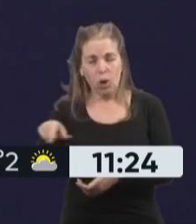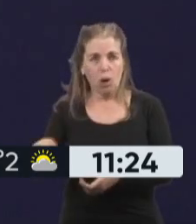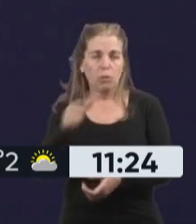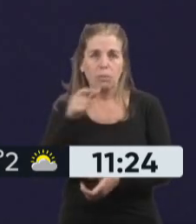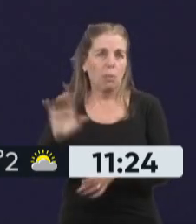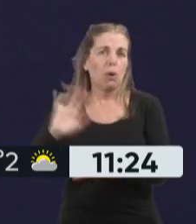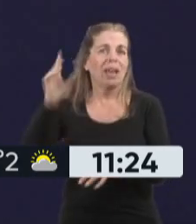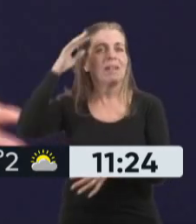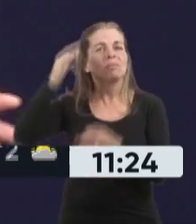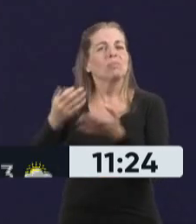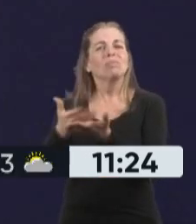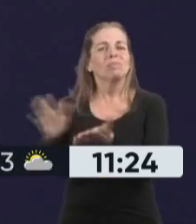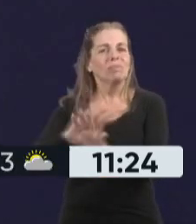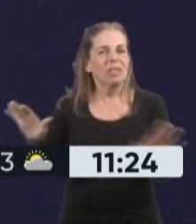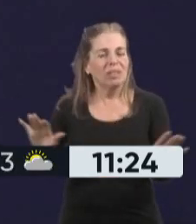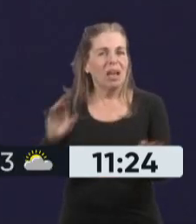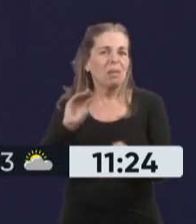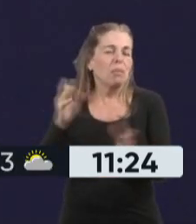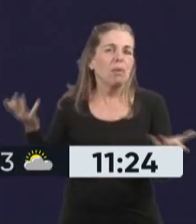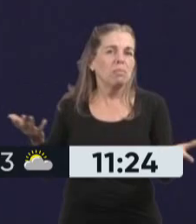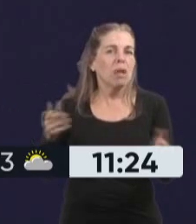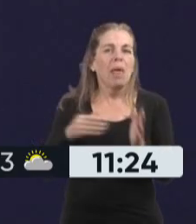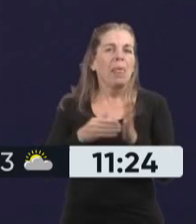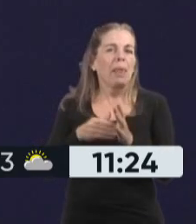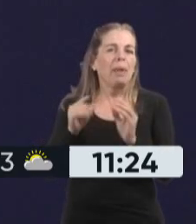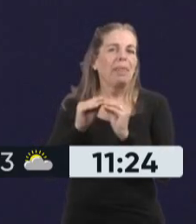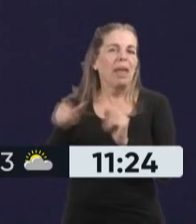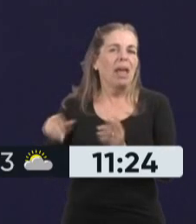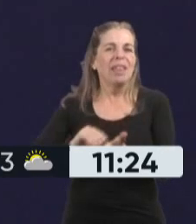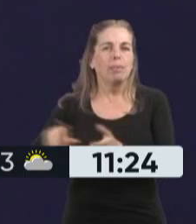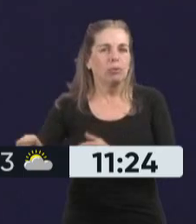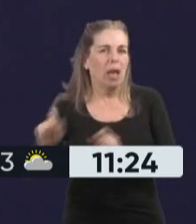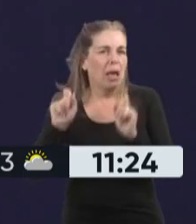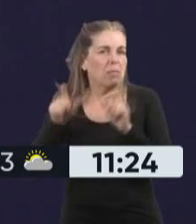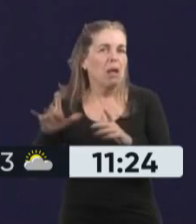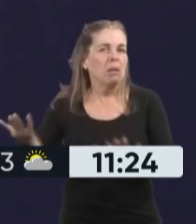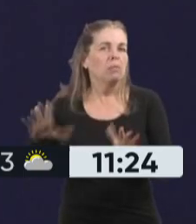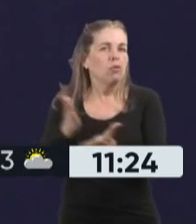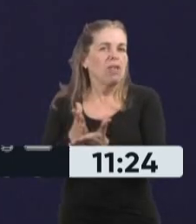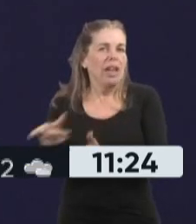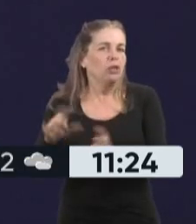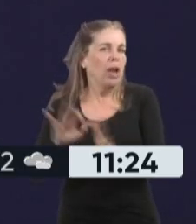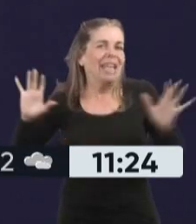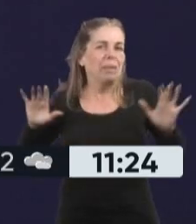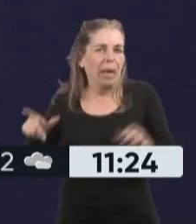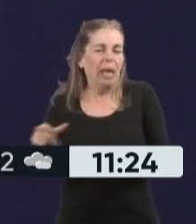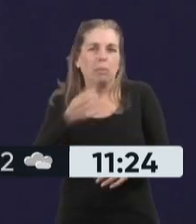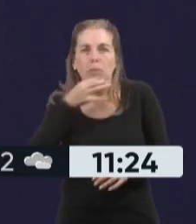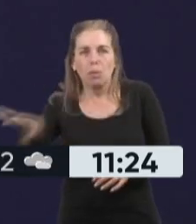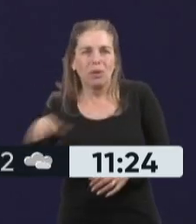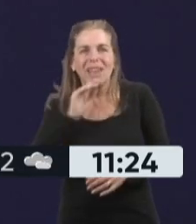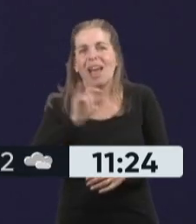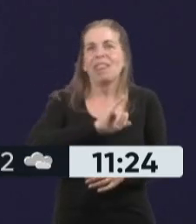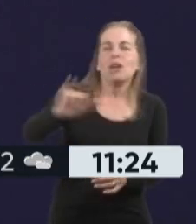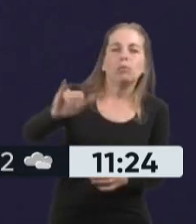Lo cierto es que, bueno, es un tema de la agenda de la diputada y ella tiene la libertad de hacer lo que le parezca mejor y tiene